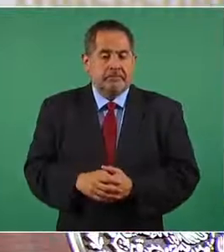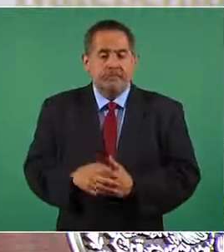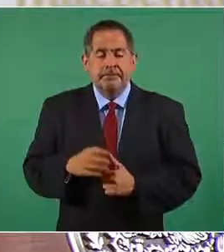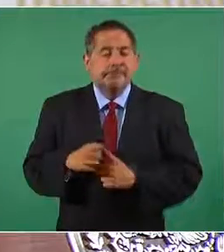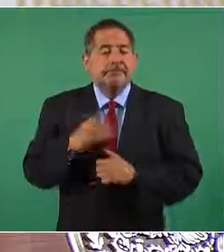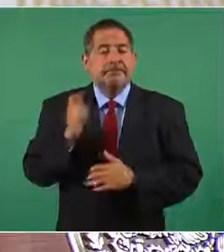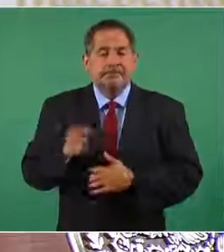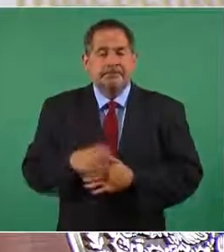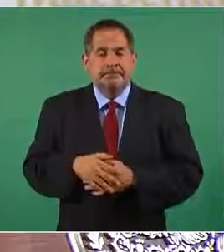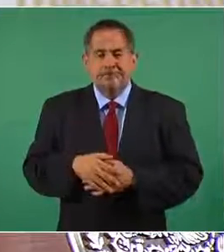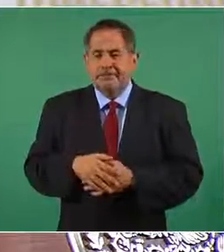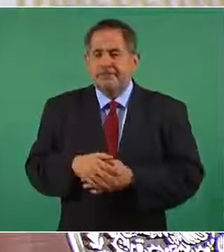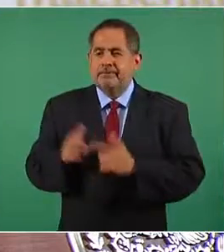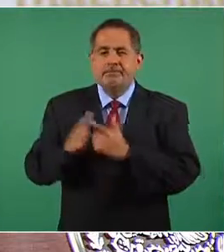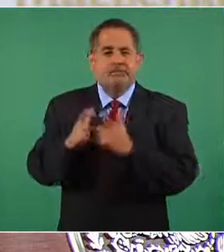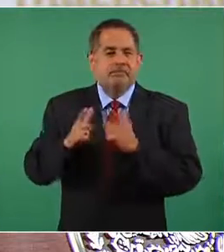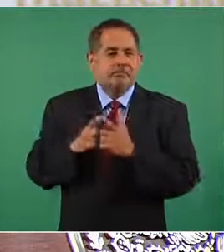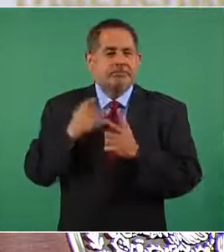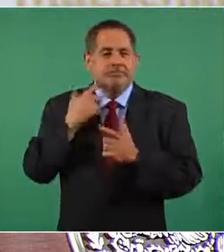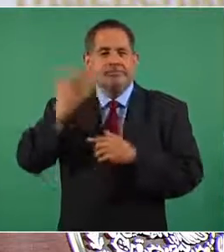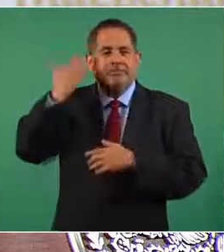porque la partidocracia